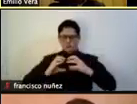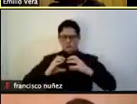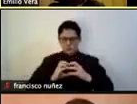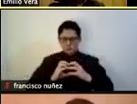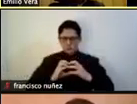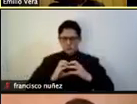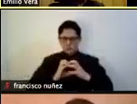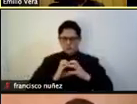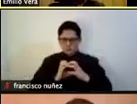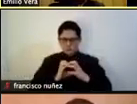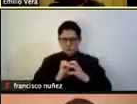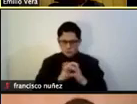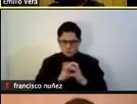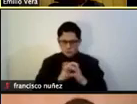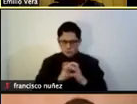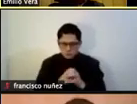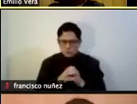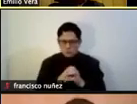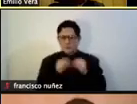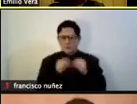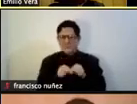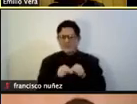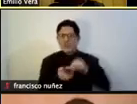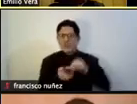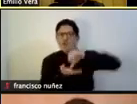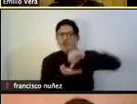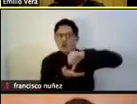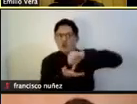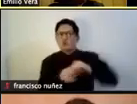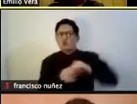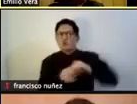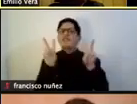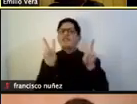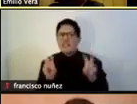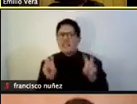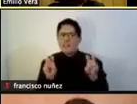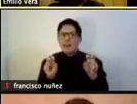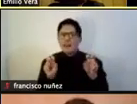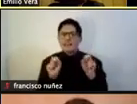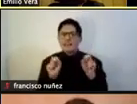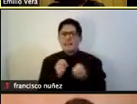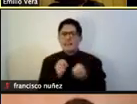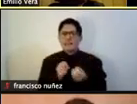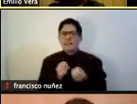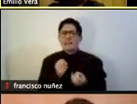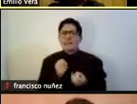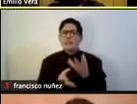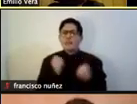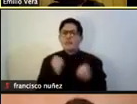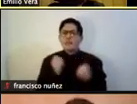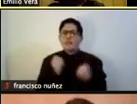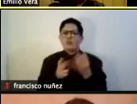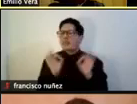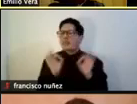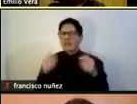este es un problema térmico clásico, la convección. Pero por otro lado, aquí hay